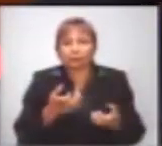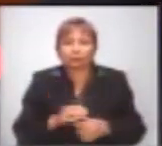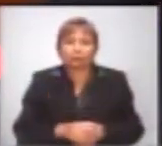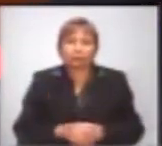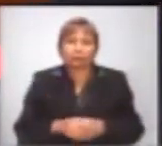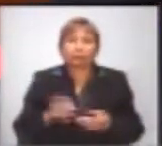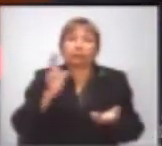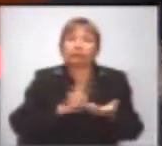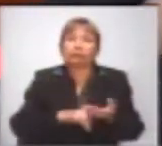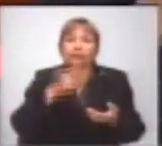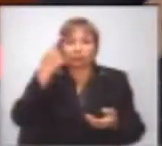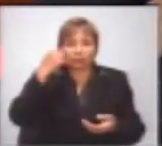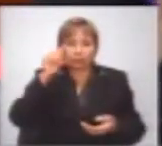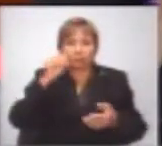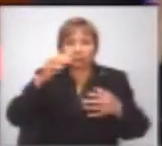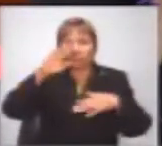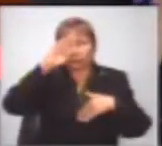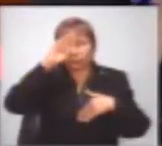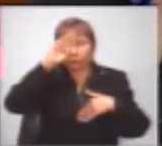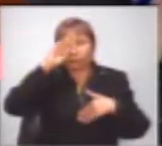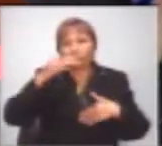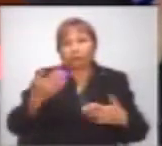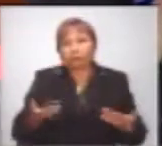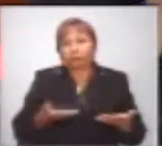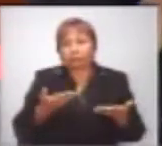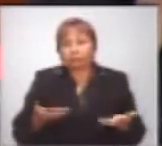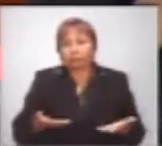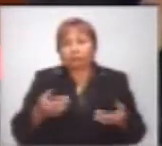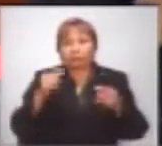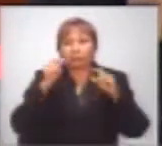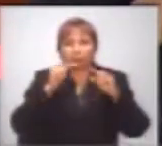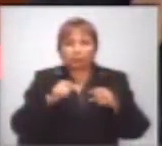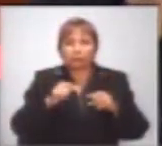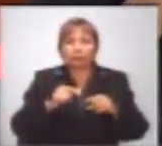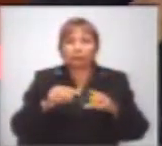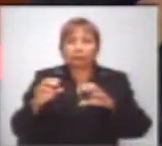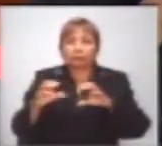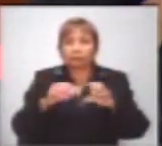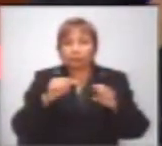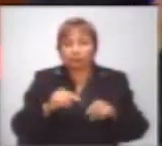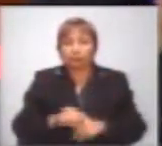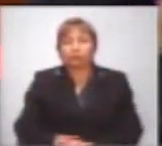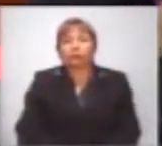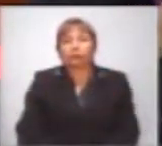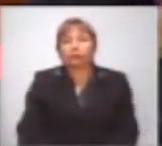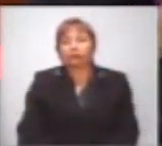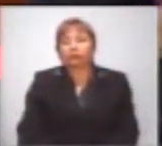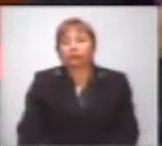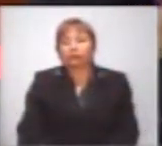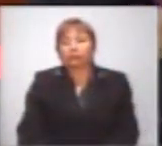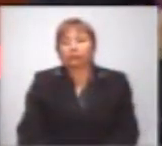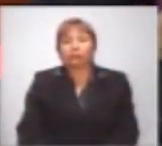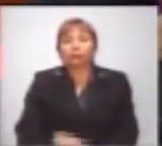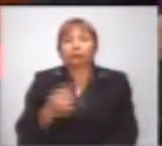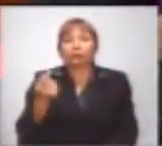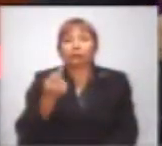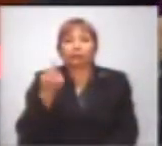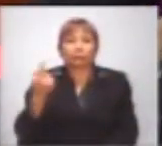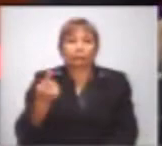los contratos para enfermedades preexistentes, señora presidenta. Y aquí se está haciendo eso. O